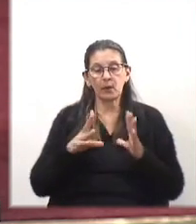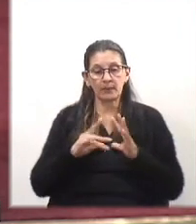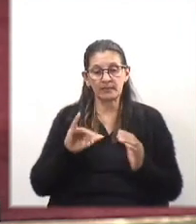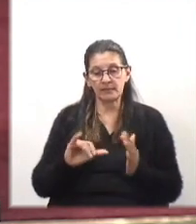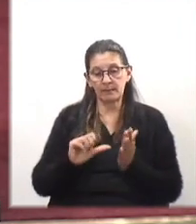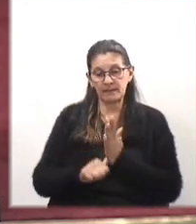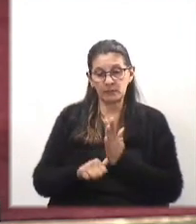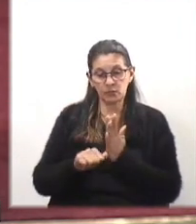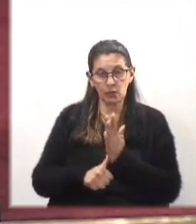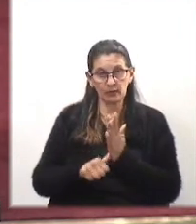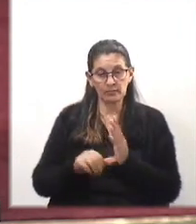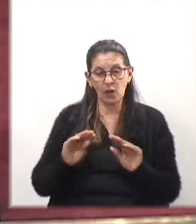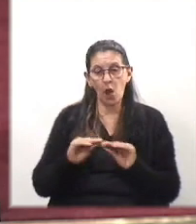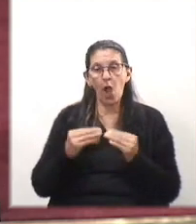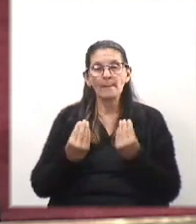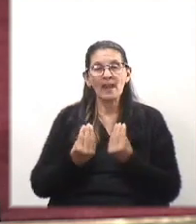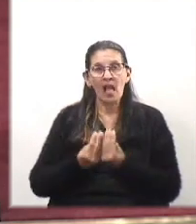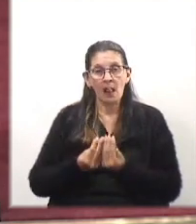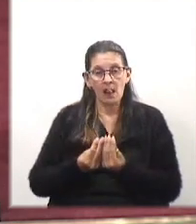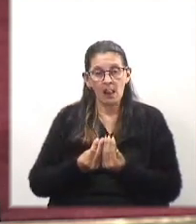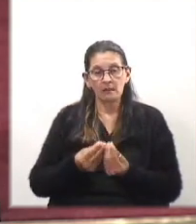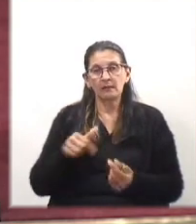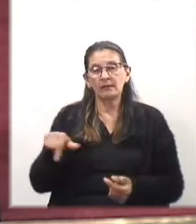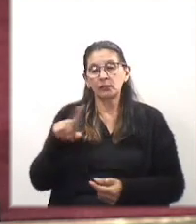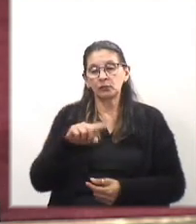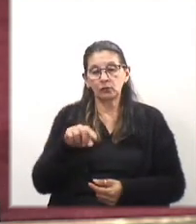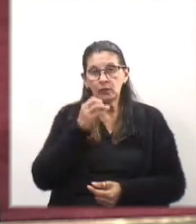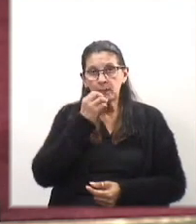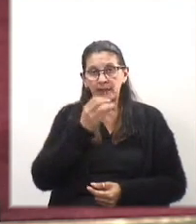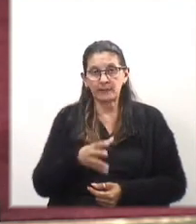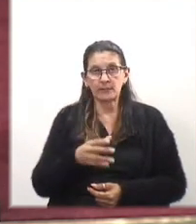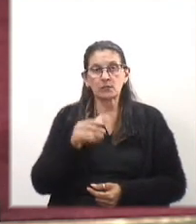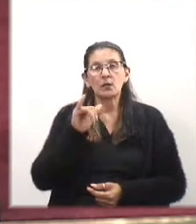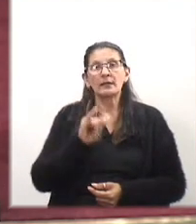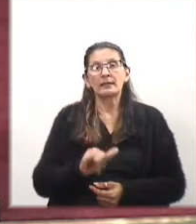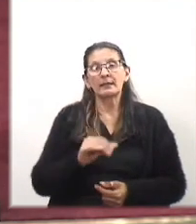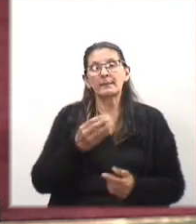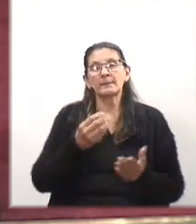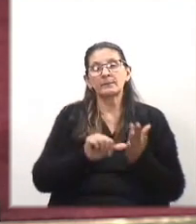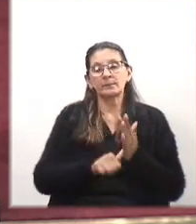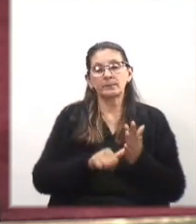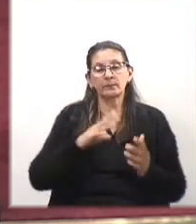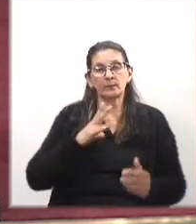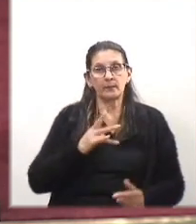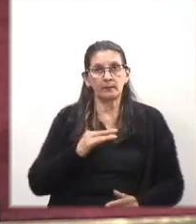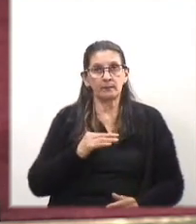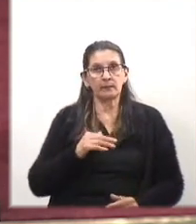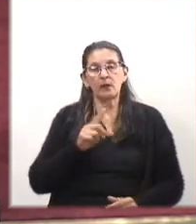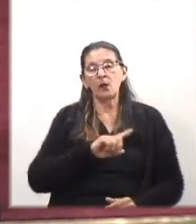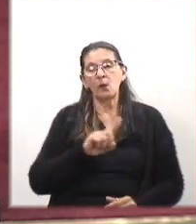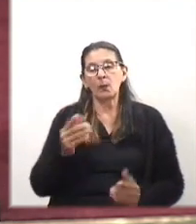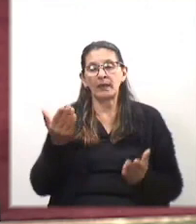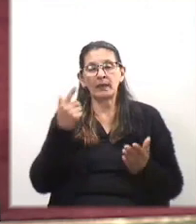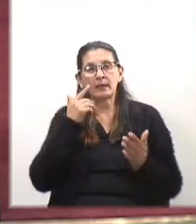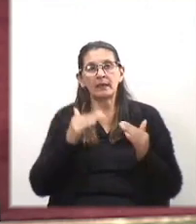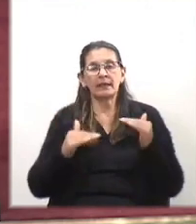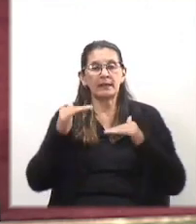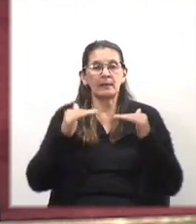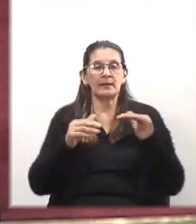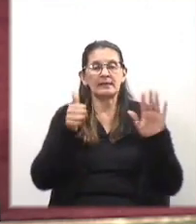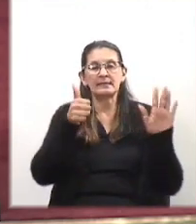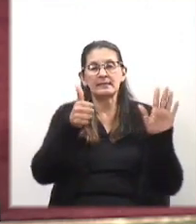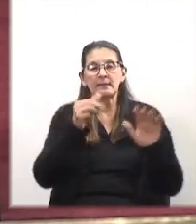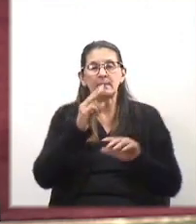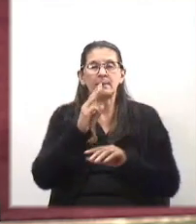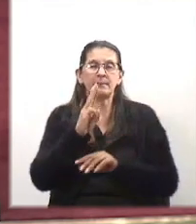y pensiones nominales de los beneficiarios, cuyo monto de jubilación o pensión no supere el equivalente a 6 BPC.